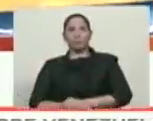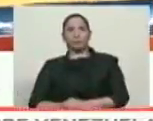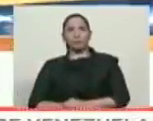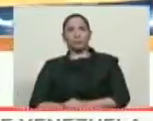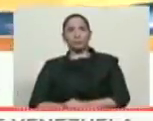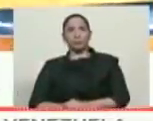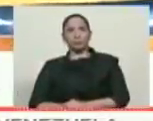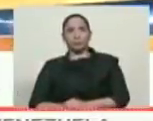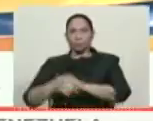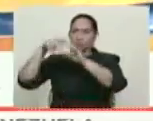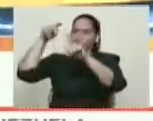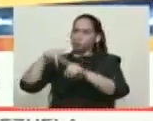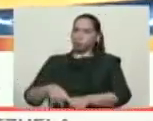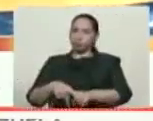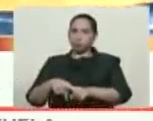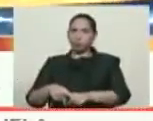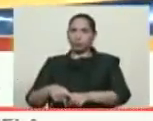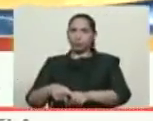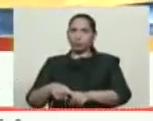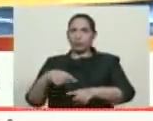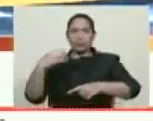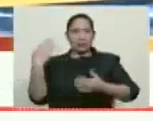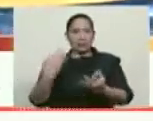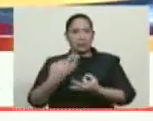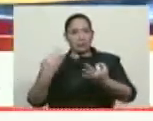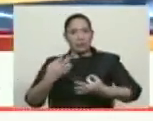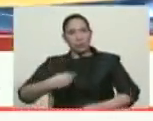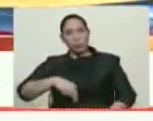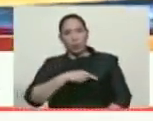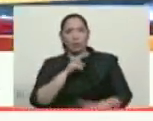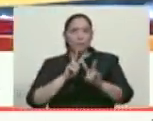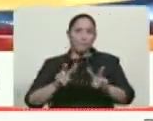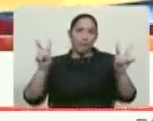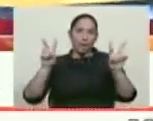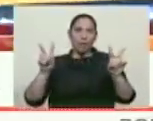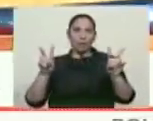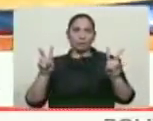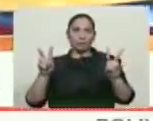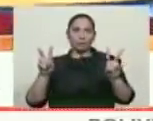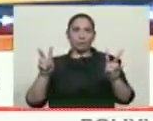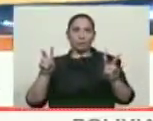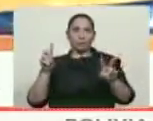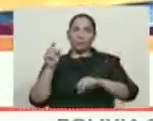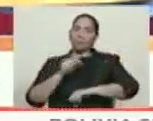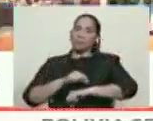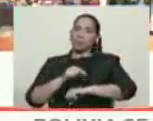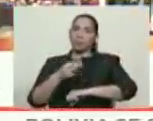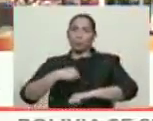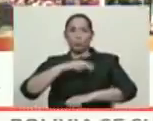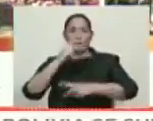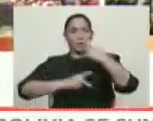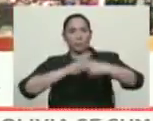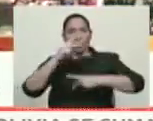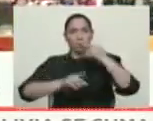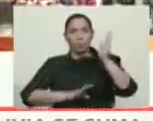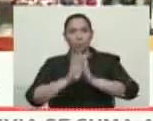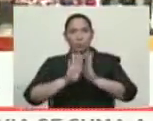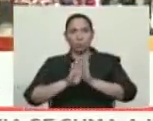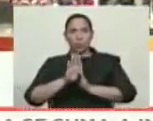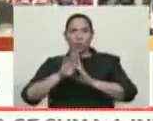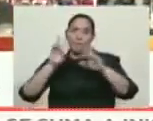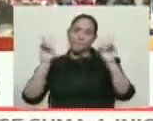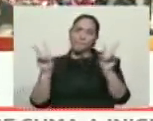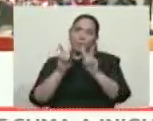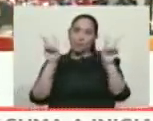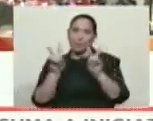decirlo, derrotándolo cada minuto de nuestra paz, cada minuto de nuestra producción. Es una